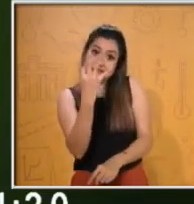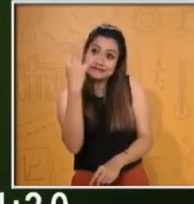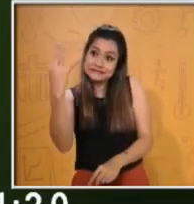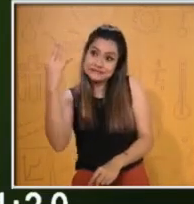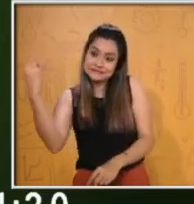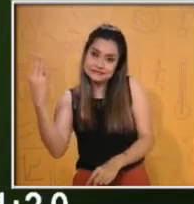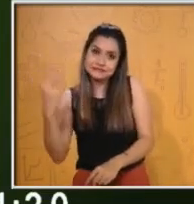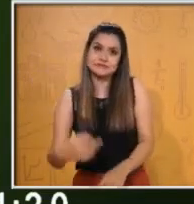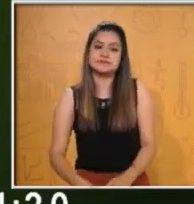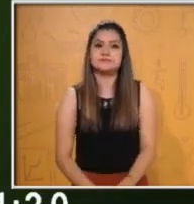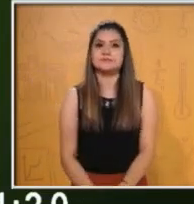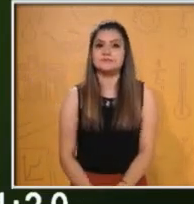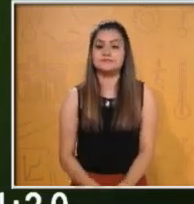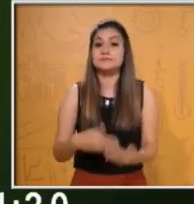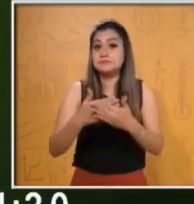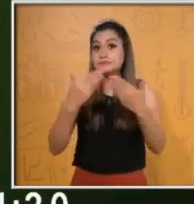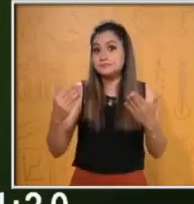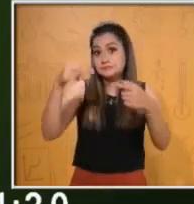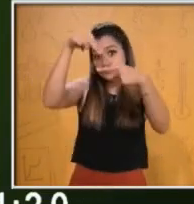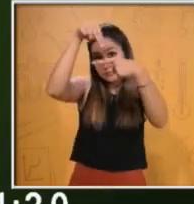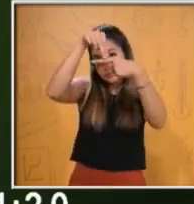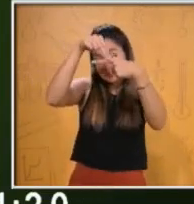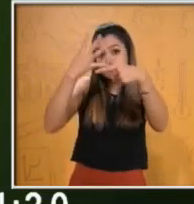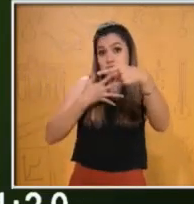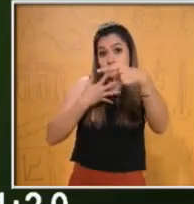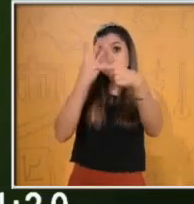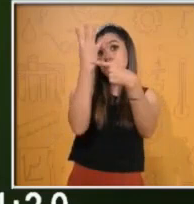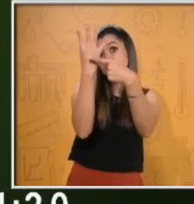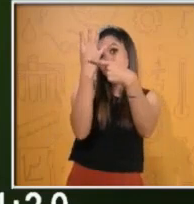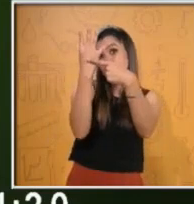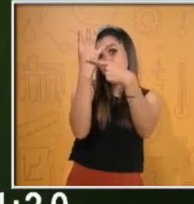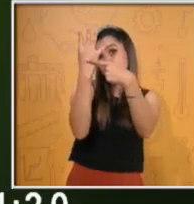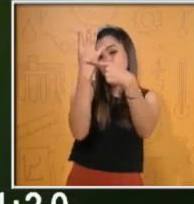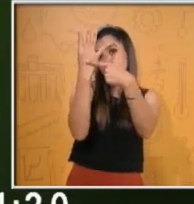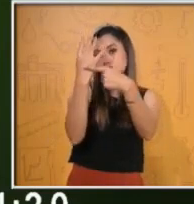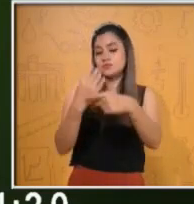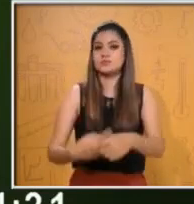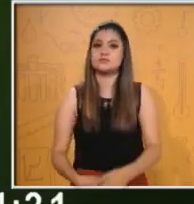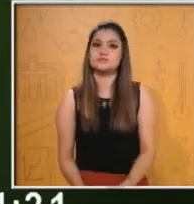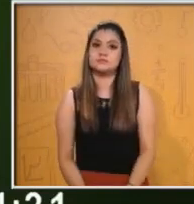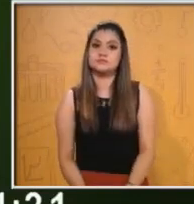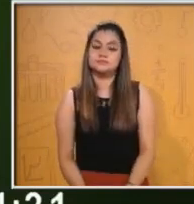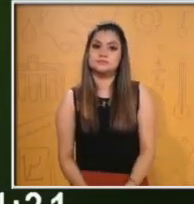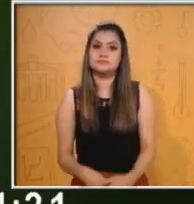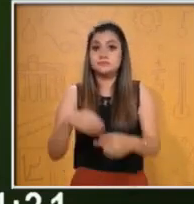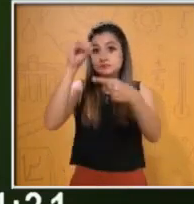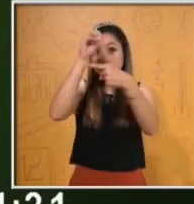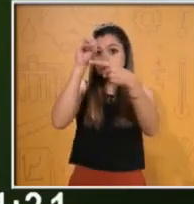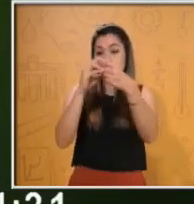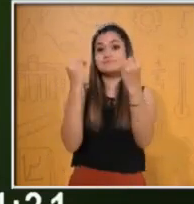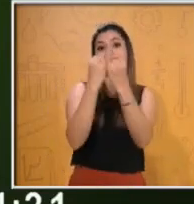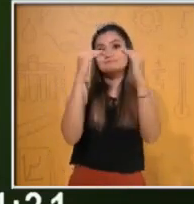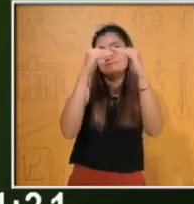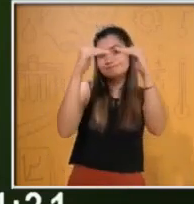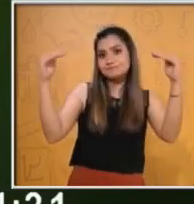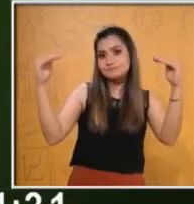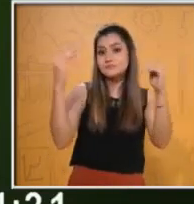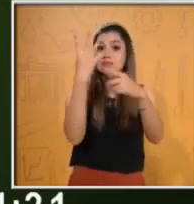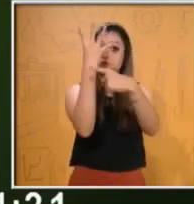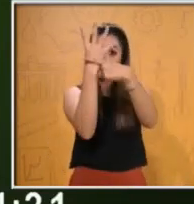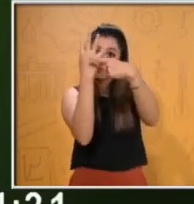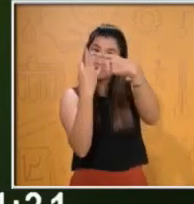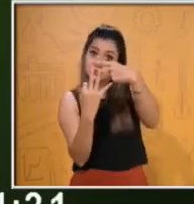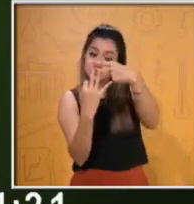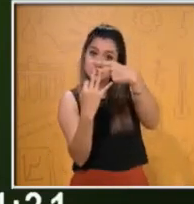este caso, el numerador nos dice que tenemos 4. Por lo tanto, una fracción equivalente de 4/3